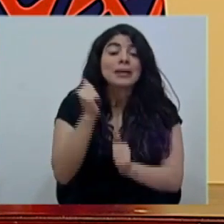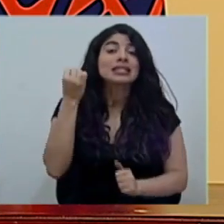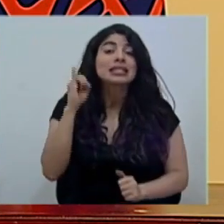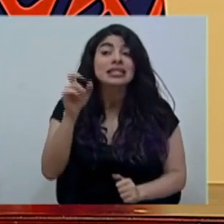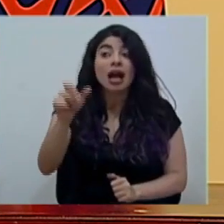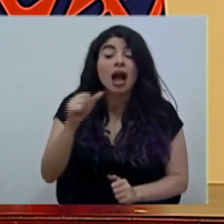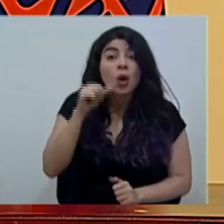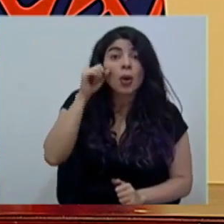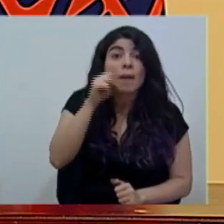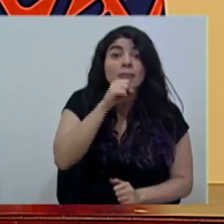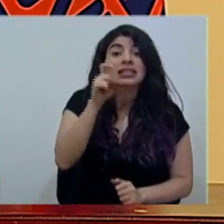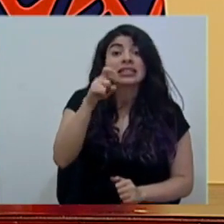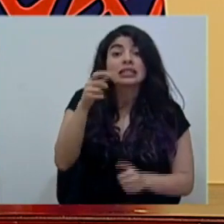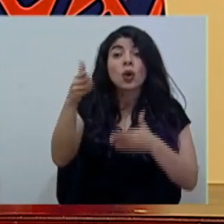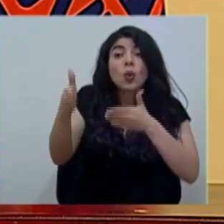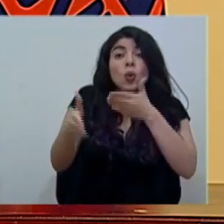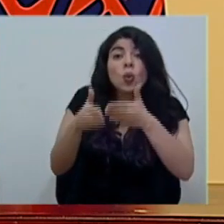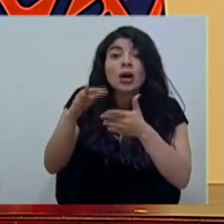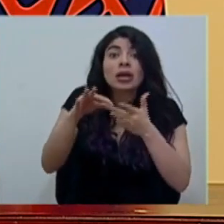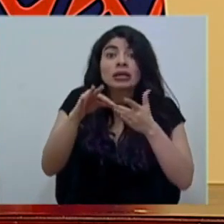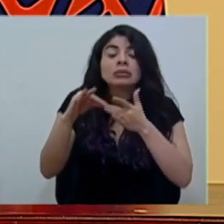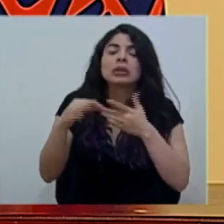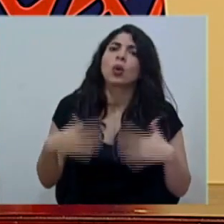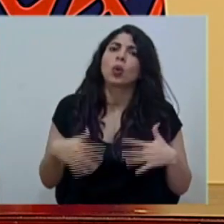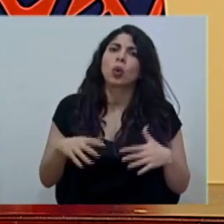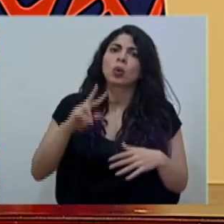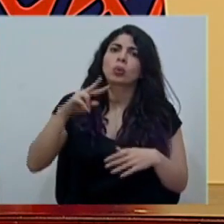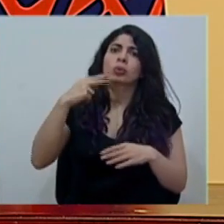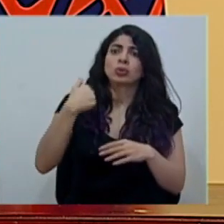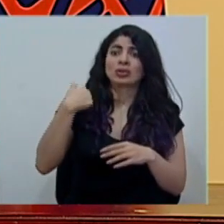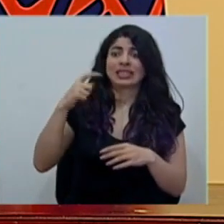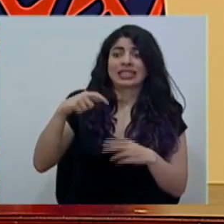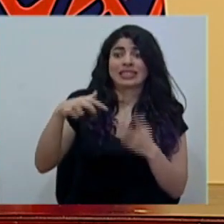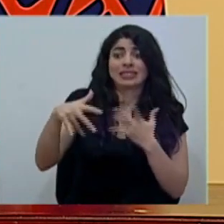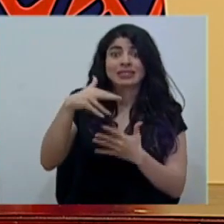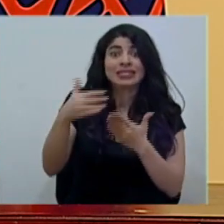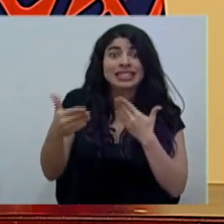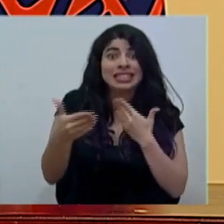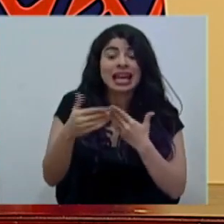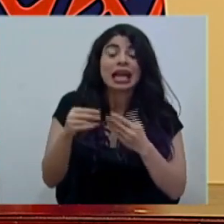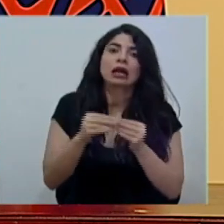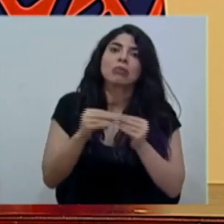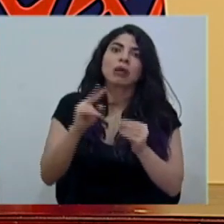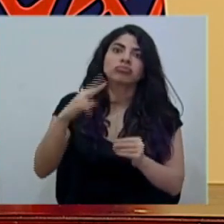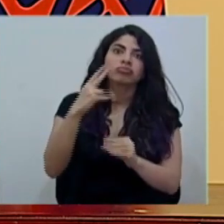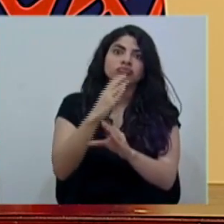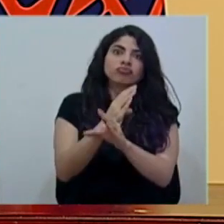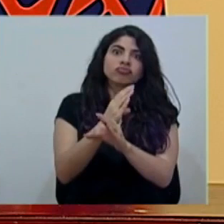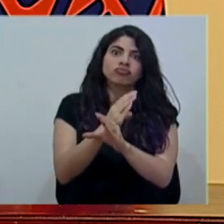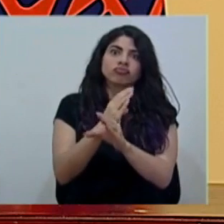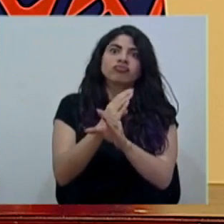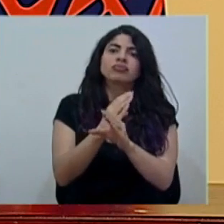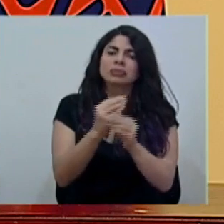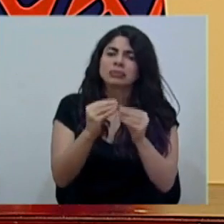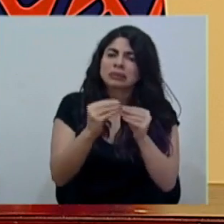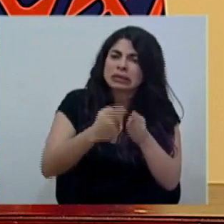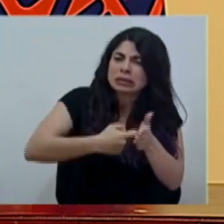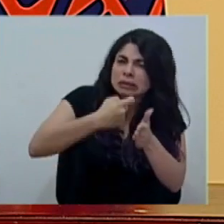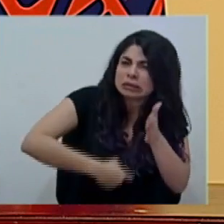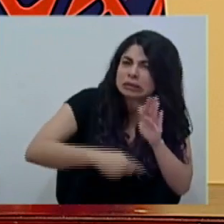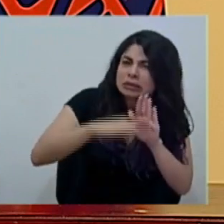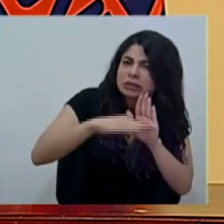mayores requieren algún cuidado especial y tenemos que tener una interacción más cercana con ellos. Ahí todavía tenemos que extremar muchísimo